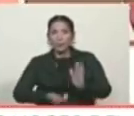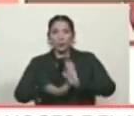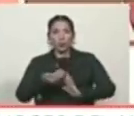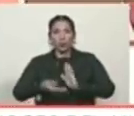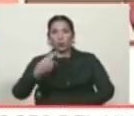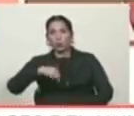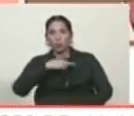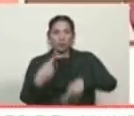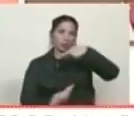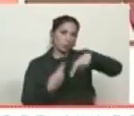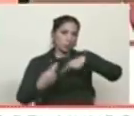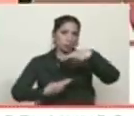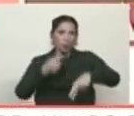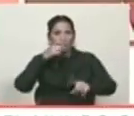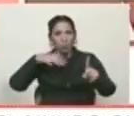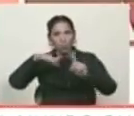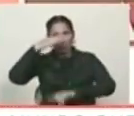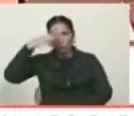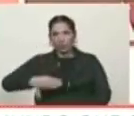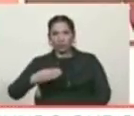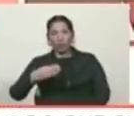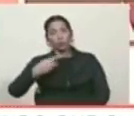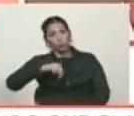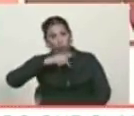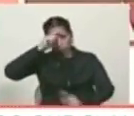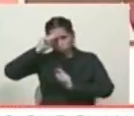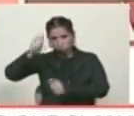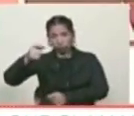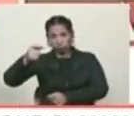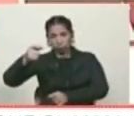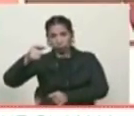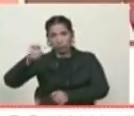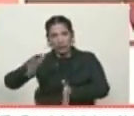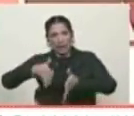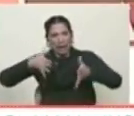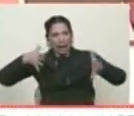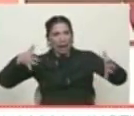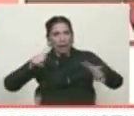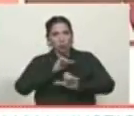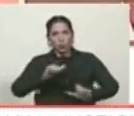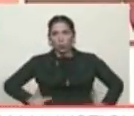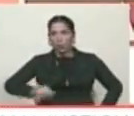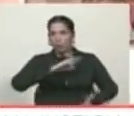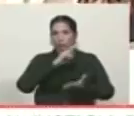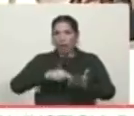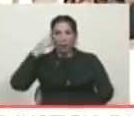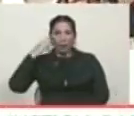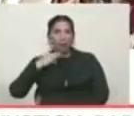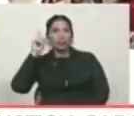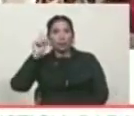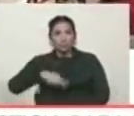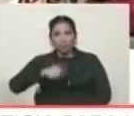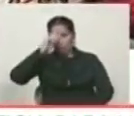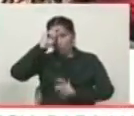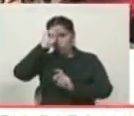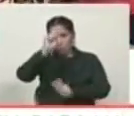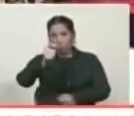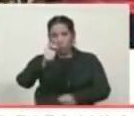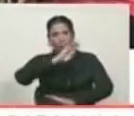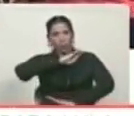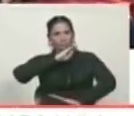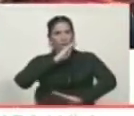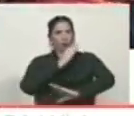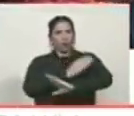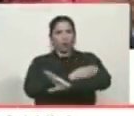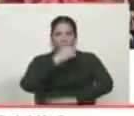es la unión cívico-militar. Reconocemos la grandeza de nuestra Fuerza Armada Nacional Bolivariana, pero también reconocemos la fortaleza,